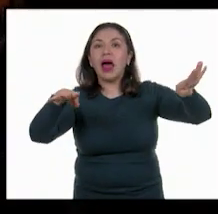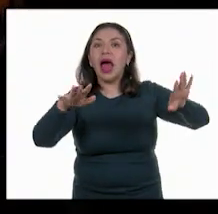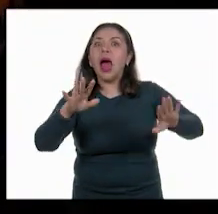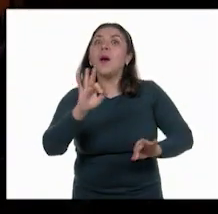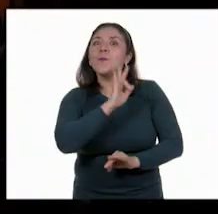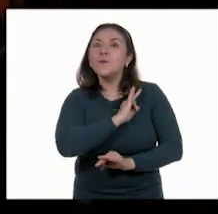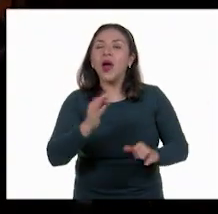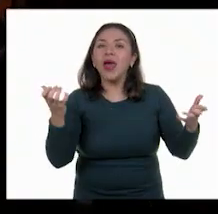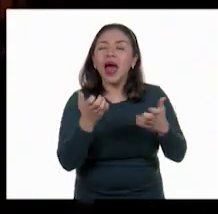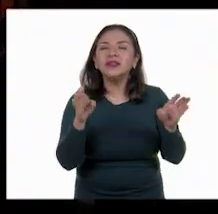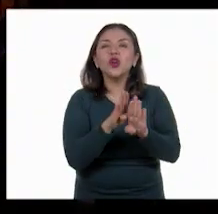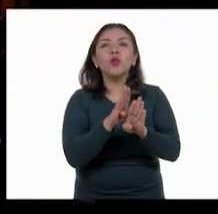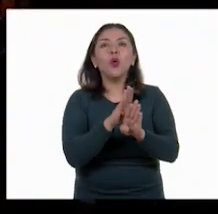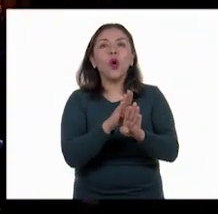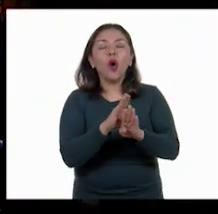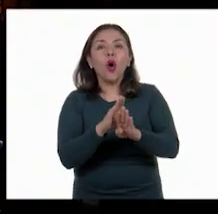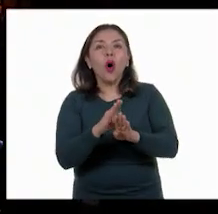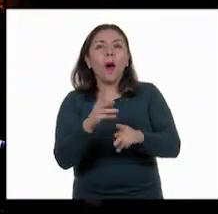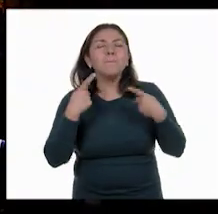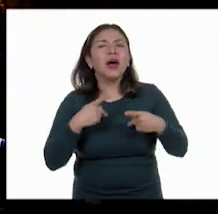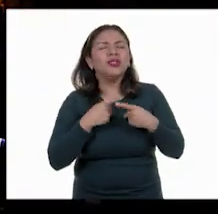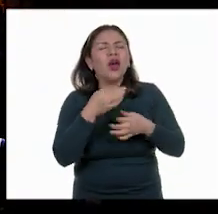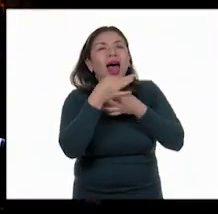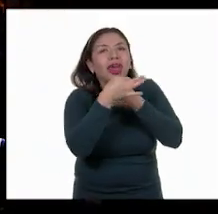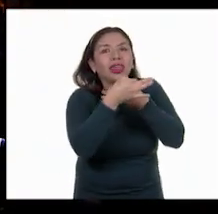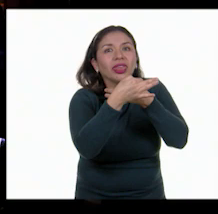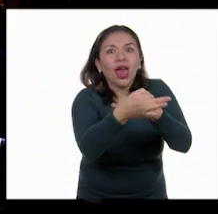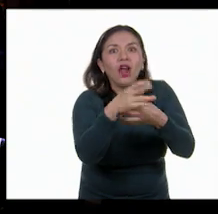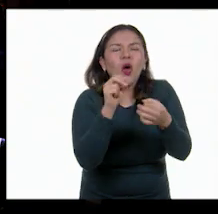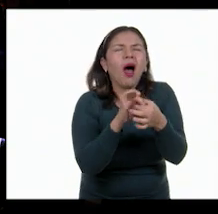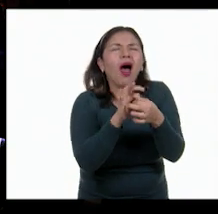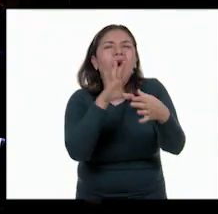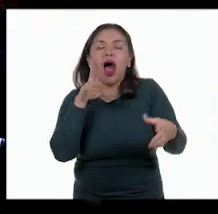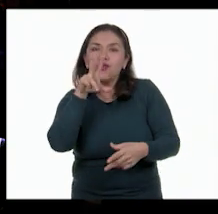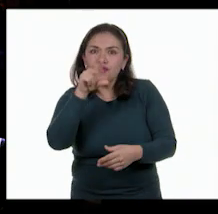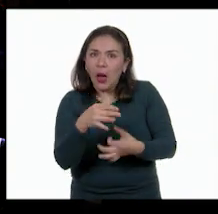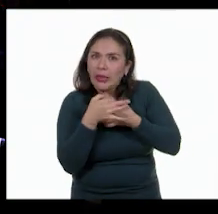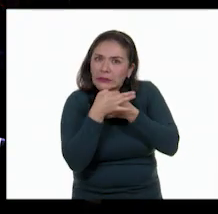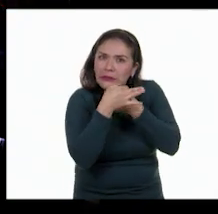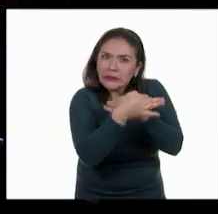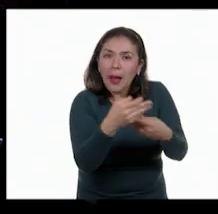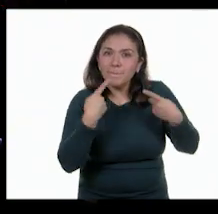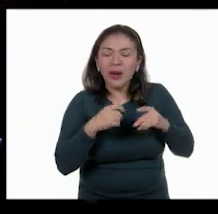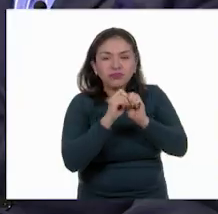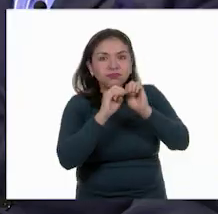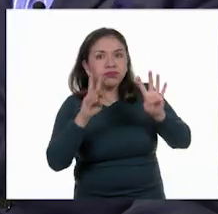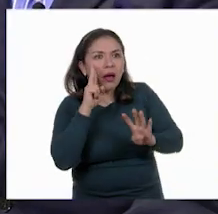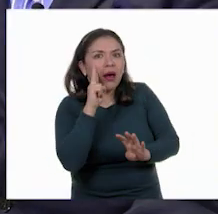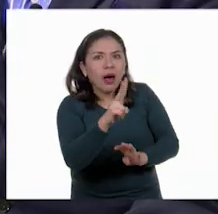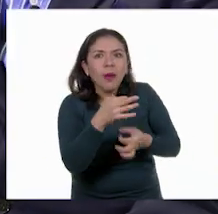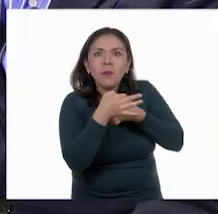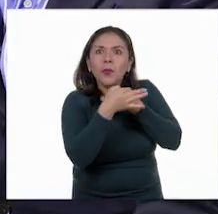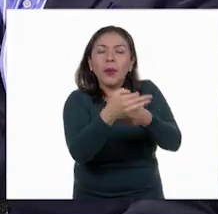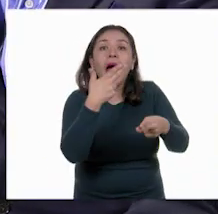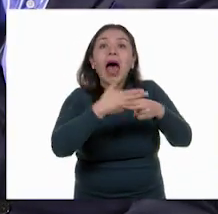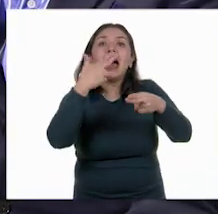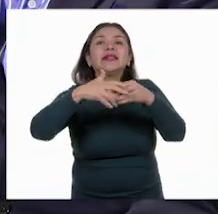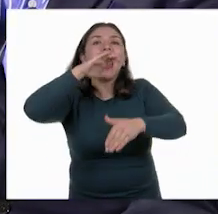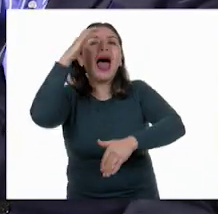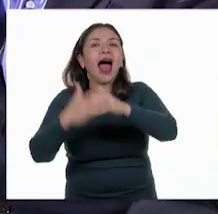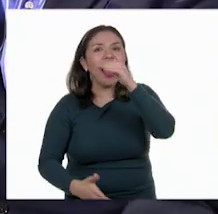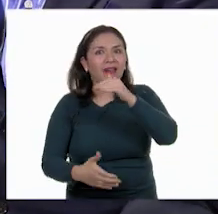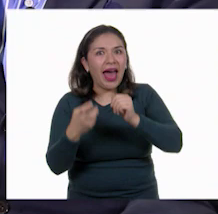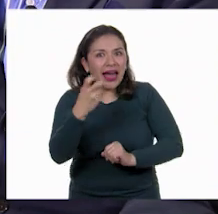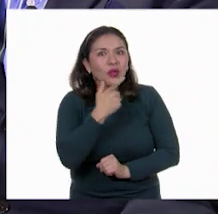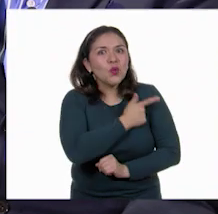que que no soltemos al espectador desde el principio. Tenemos que agarrarlo cuando abre el telón y soltarlo cuando termine el ballet.